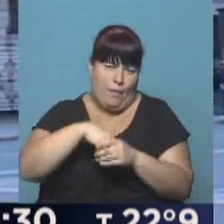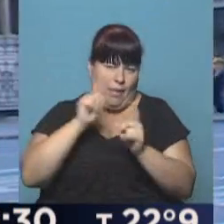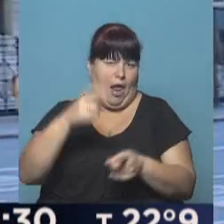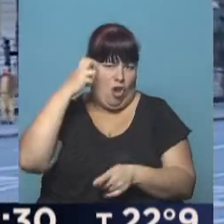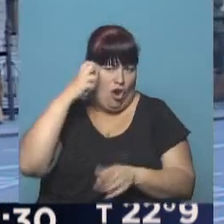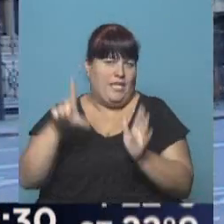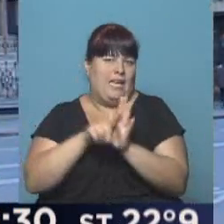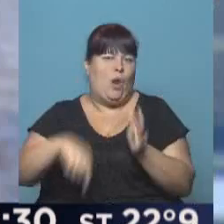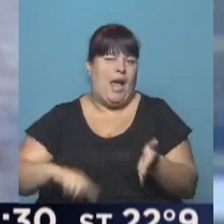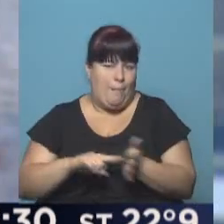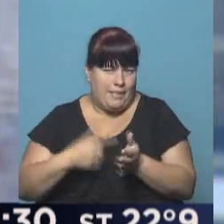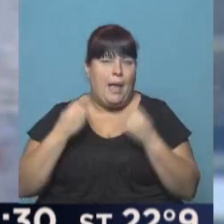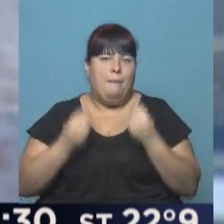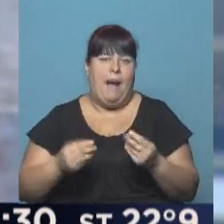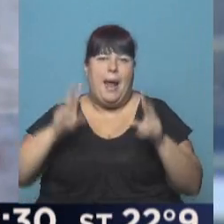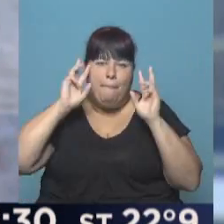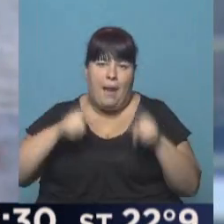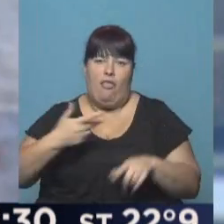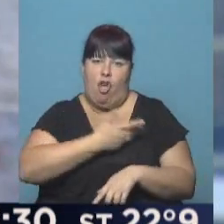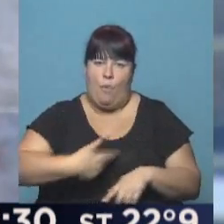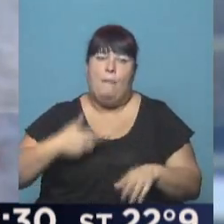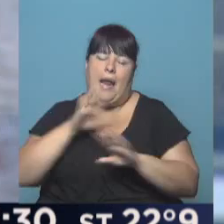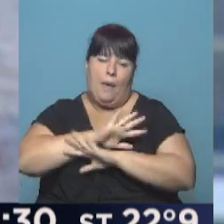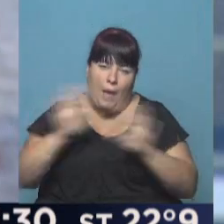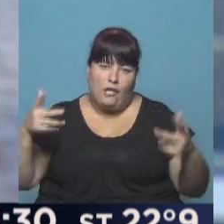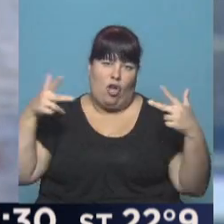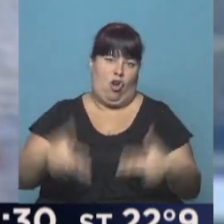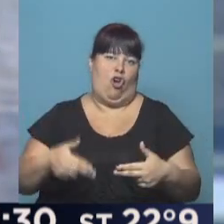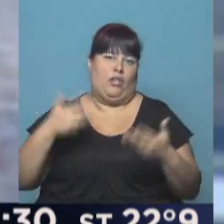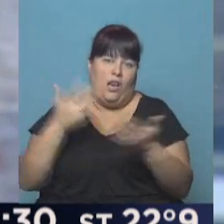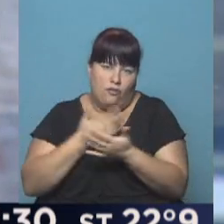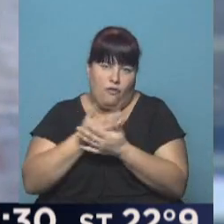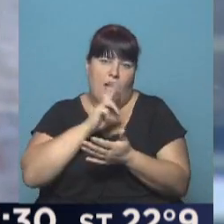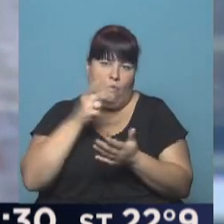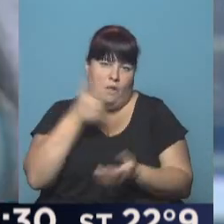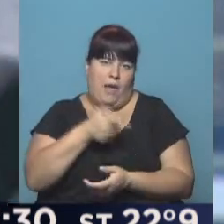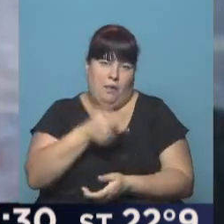congressional isla tura la ciudad buenos aires para que haya políticas públicas para terminar entre otras cosas con el flagelo de los femicidios